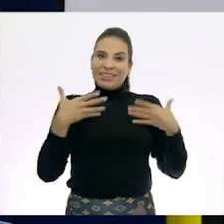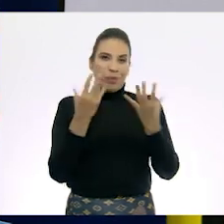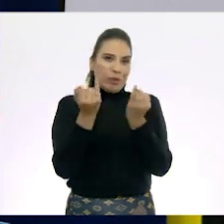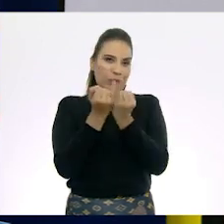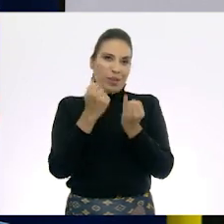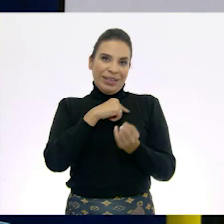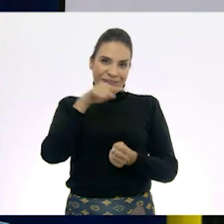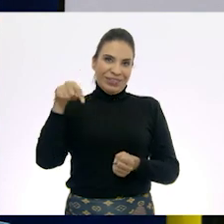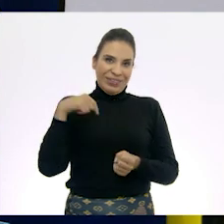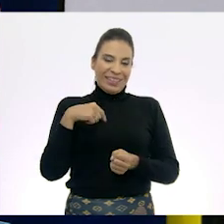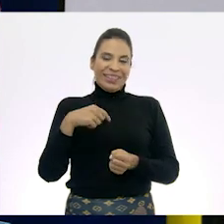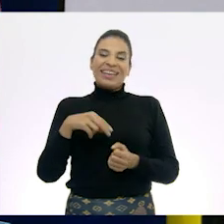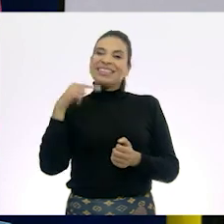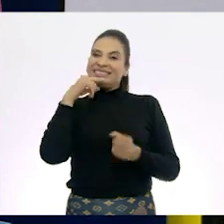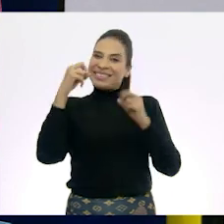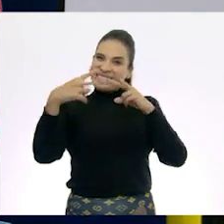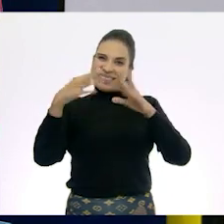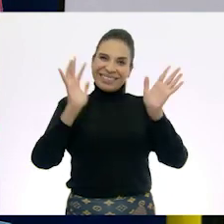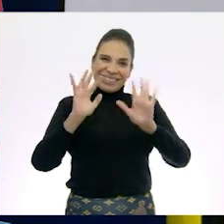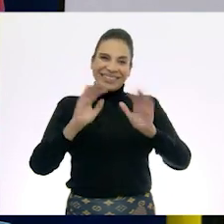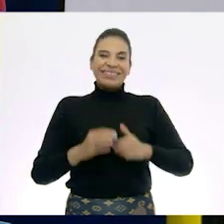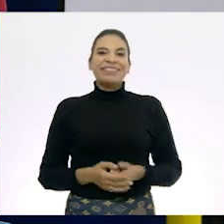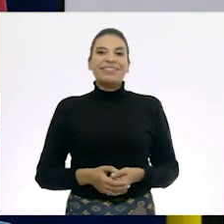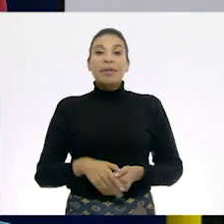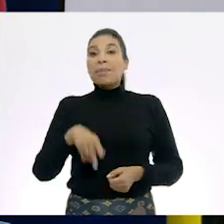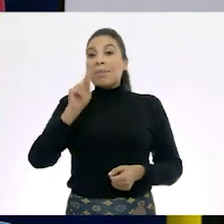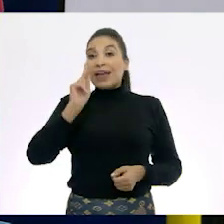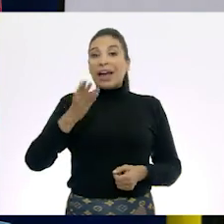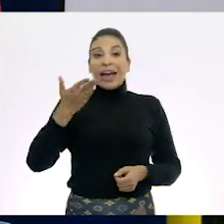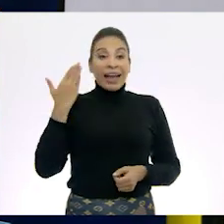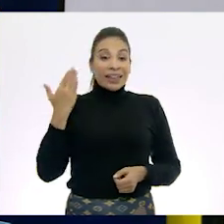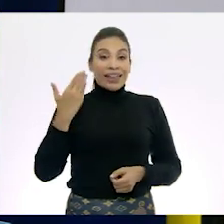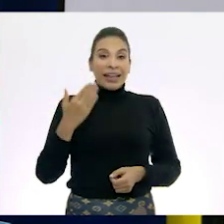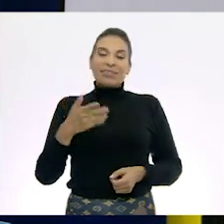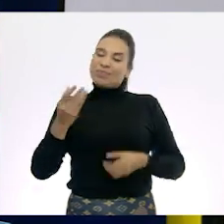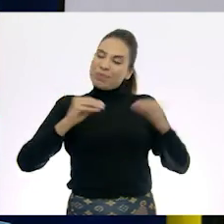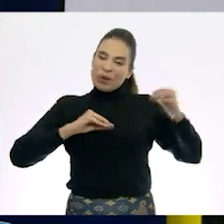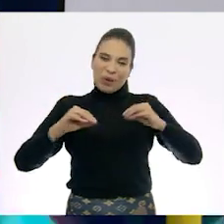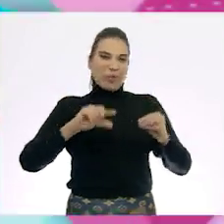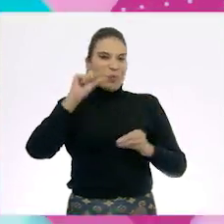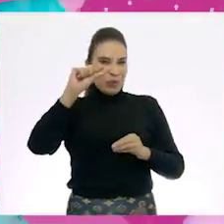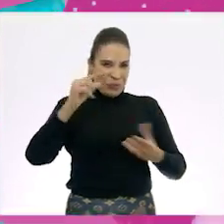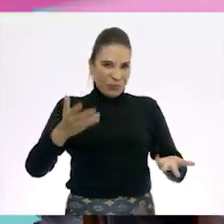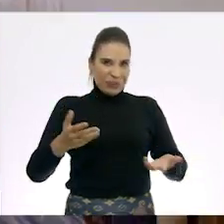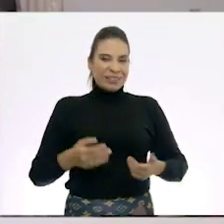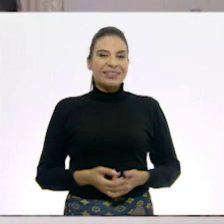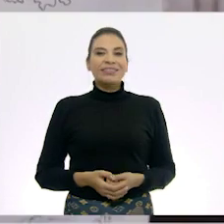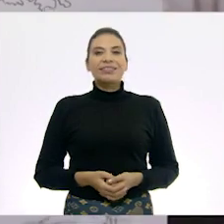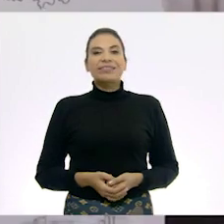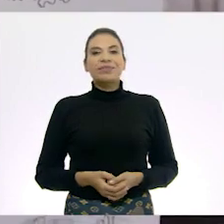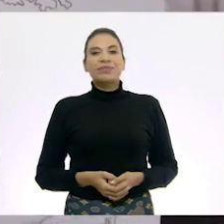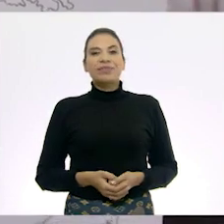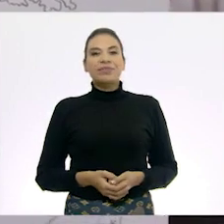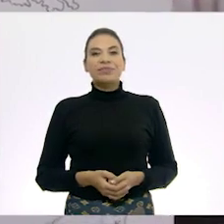como nosotras. Hasta la próxima. Pero antes, a movernos un poco.